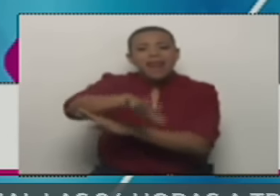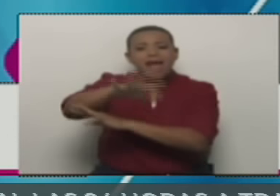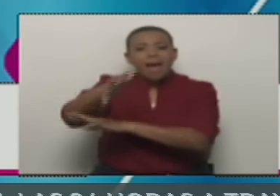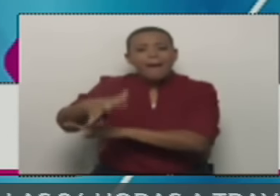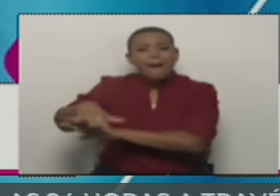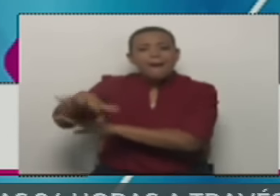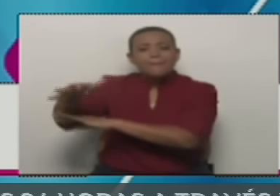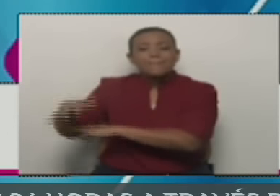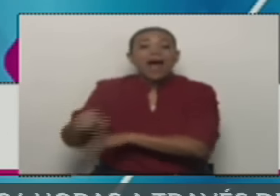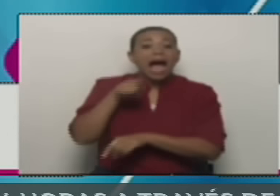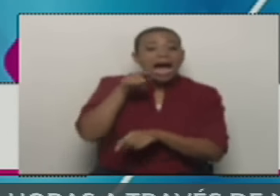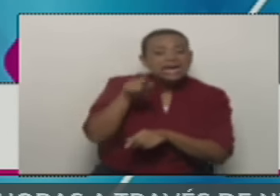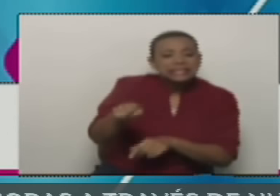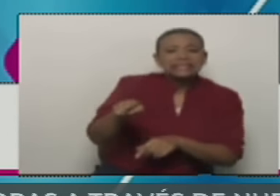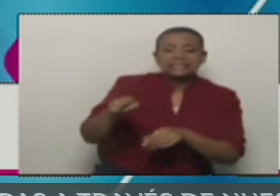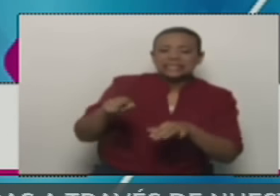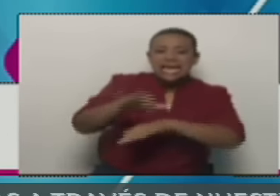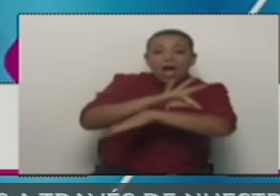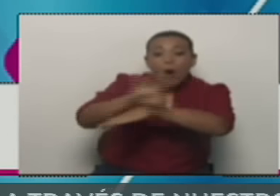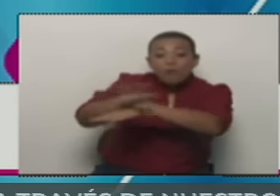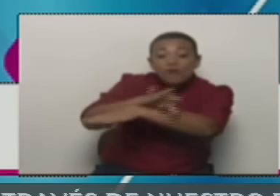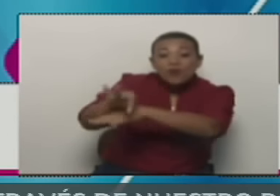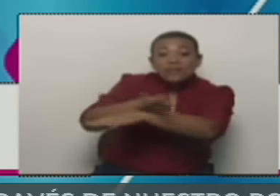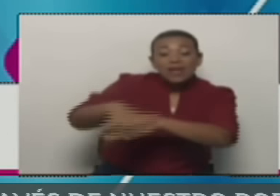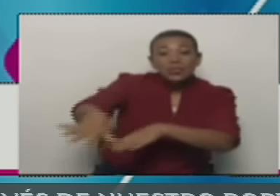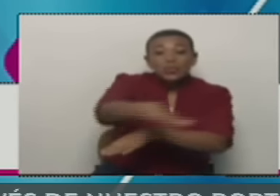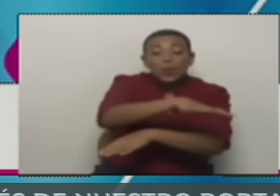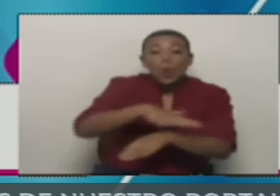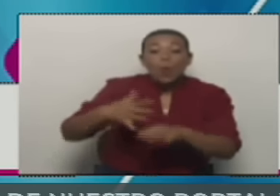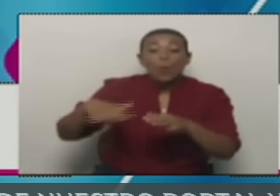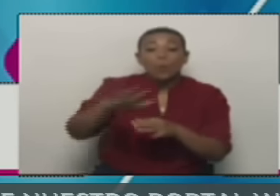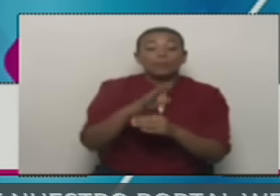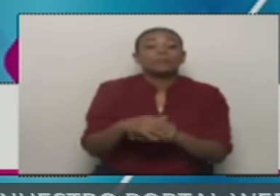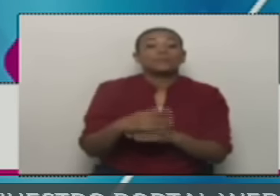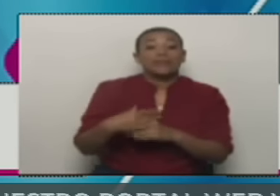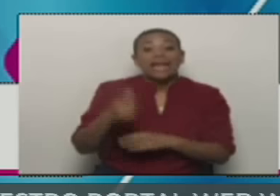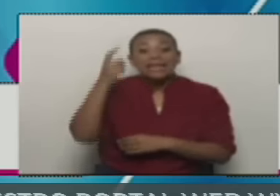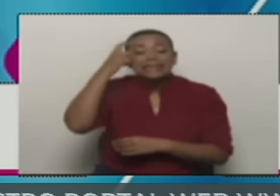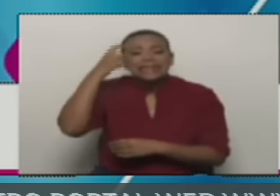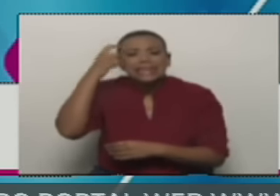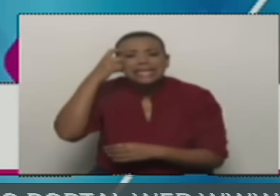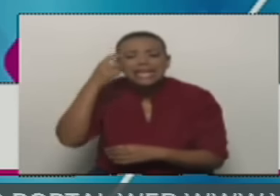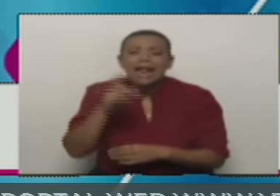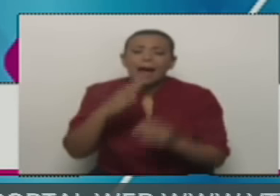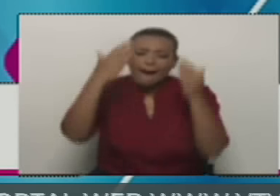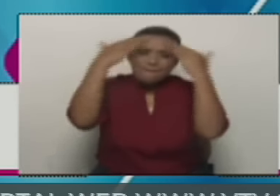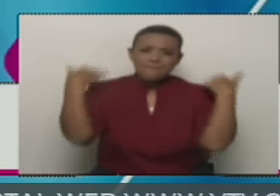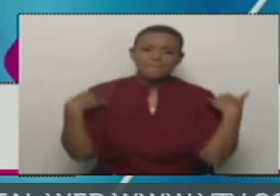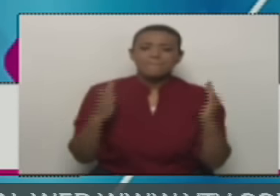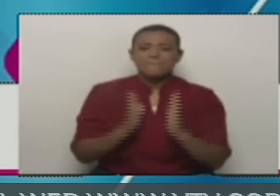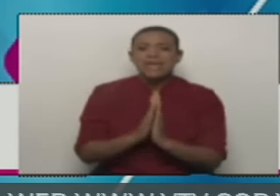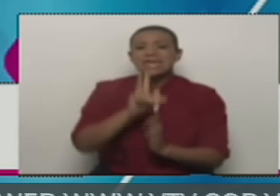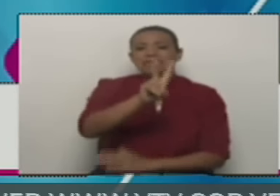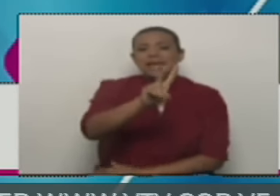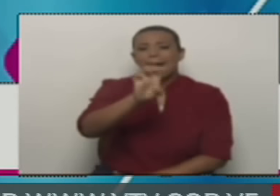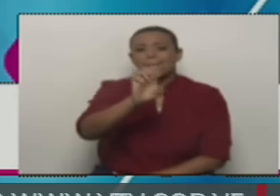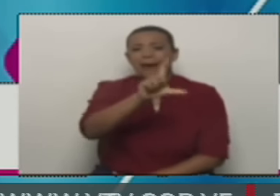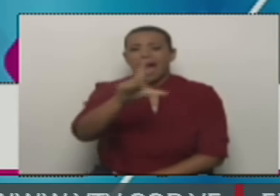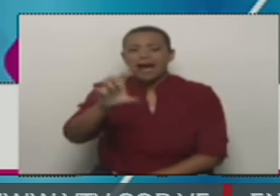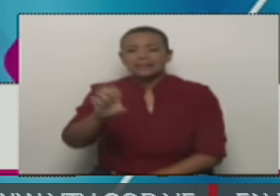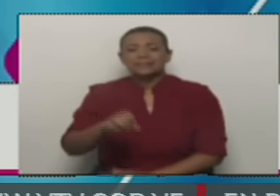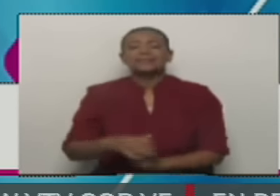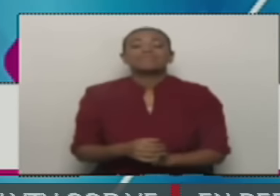tierra, en las costas y en todo el país, el día de nuestra Virgencita amada, la Virgen del